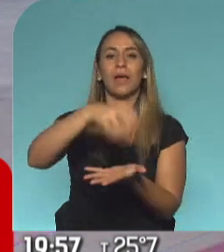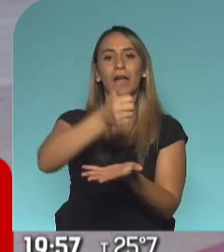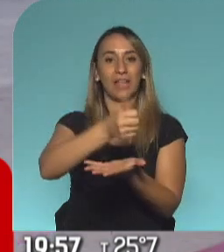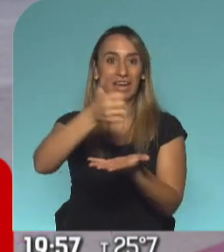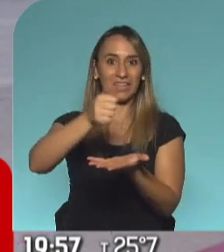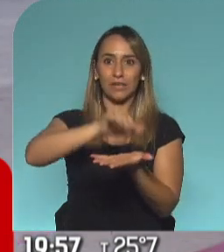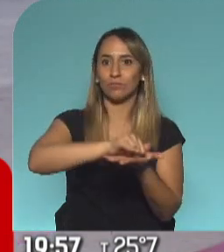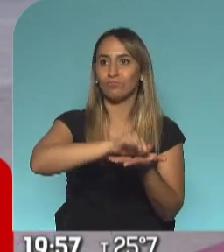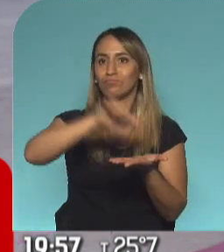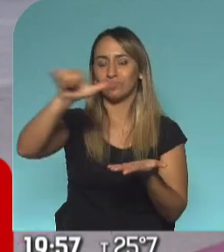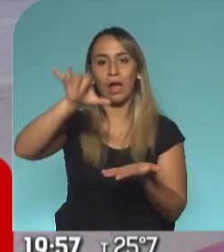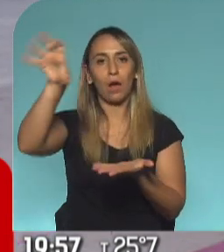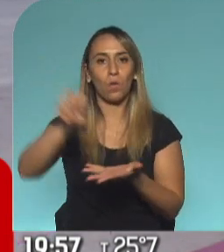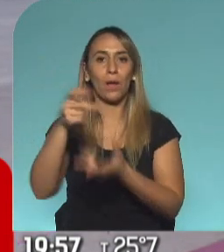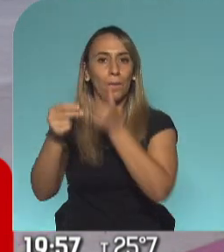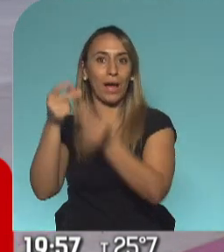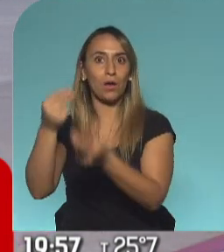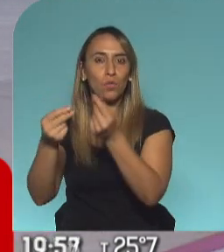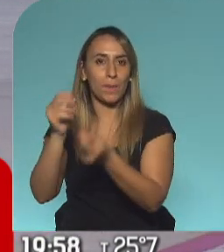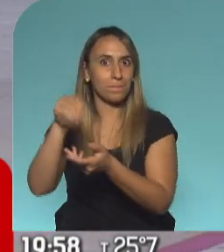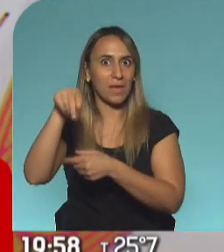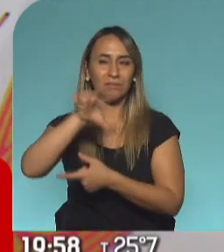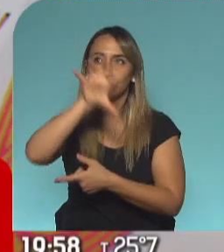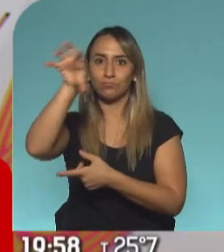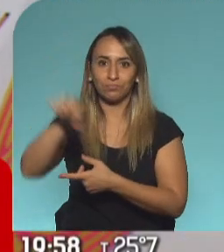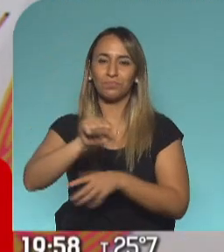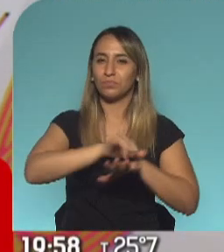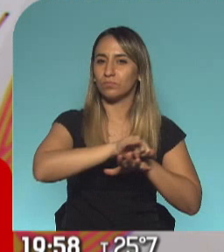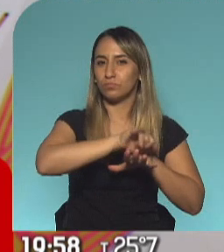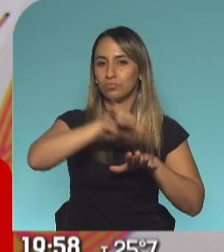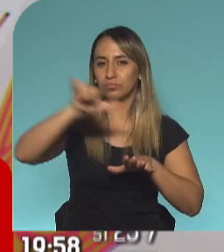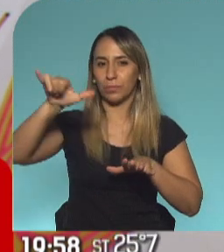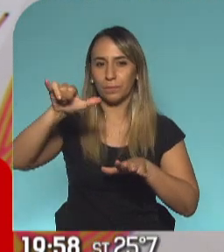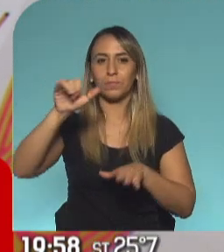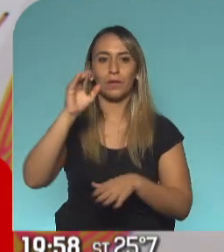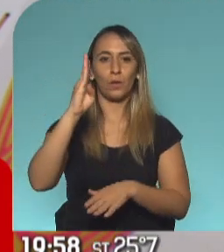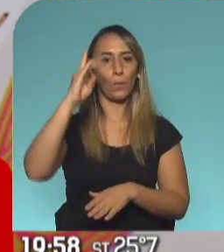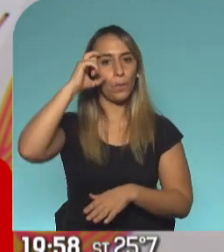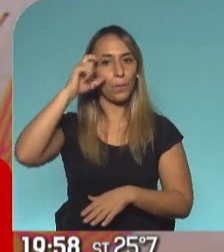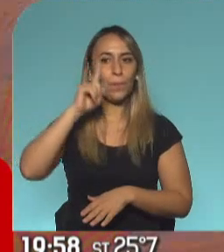más vacunas. Puntualmente está viajando rumbo a Beijing.